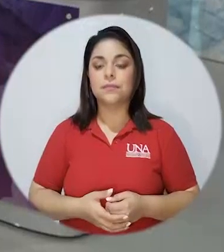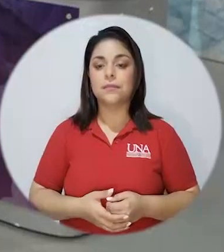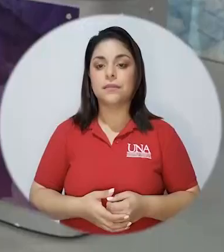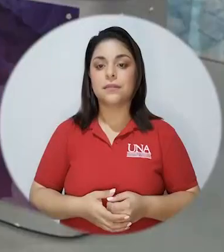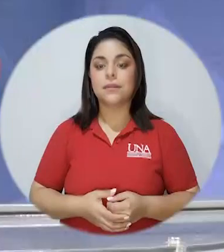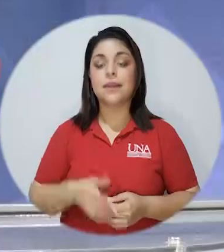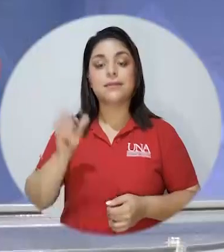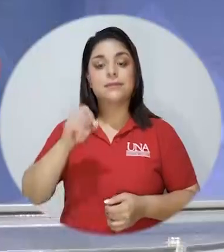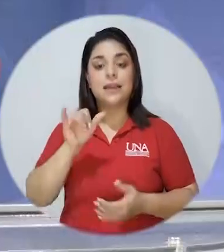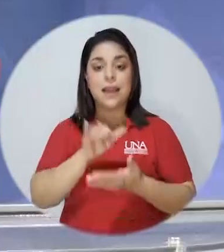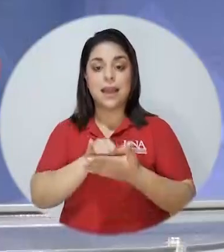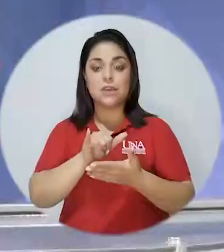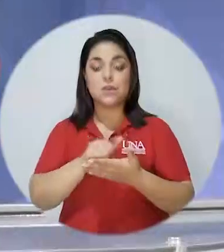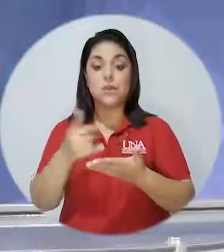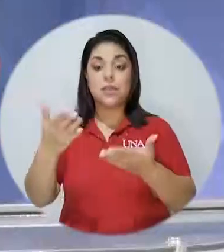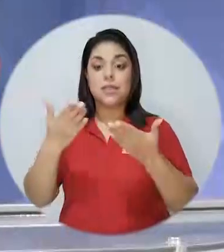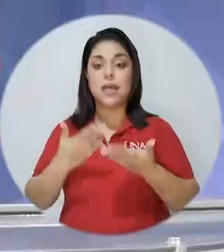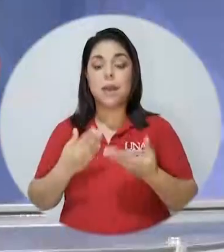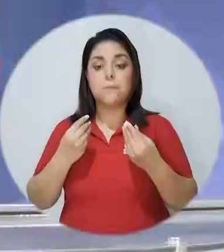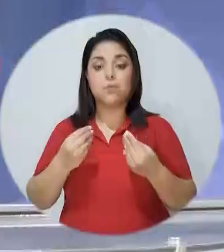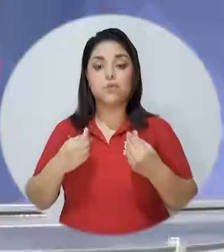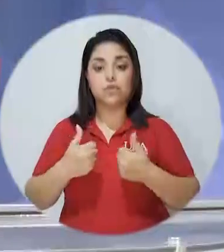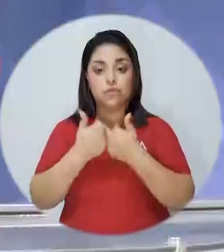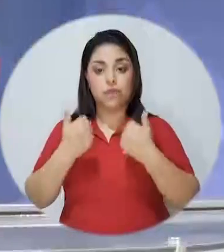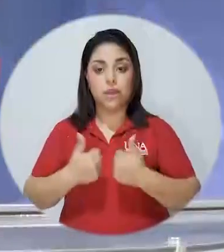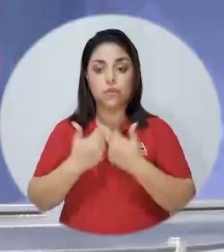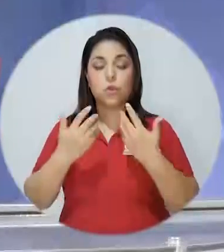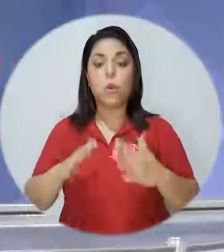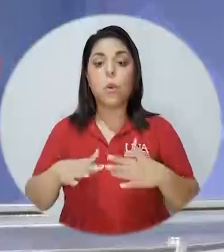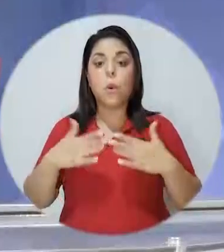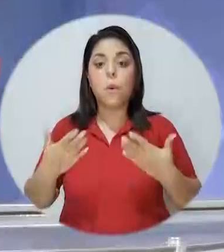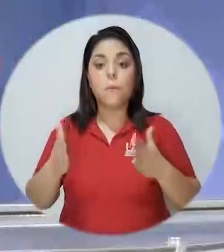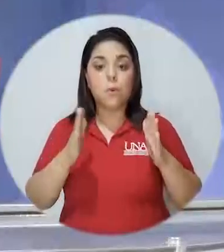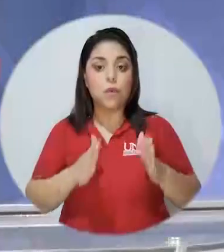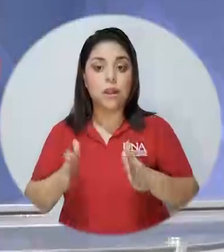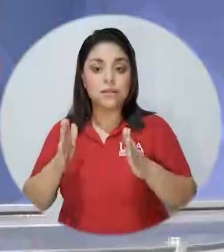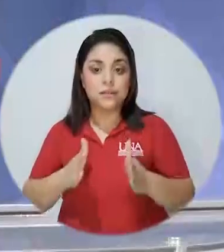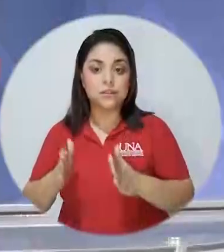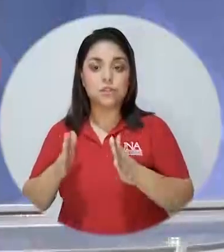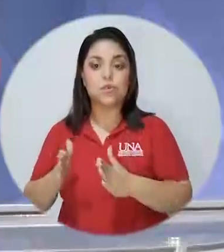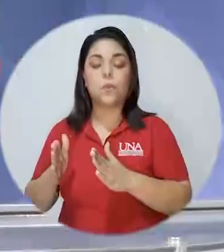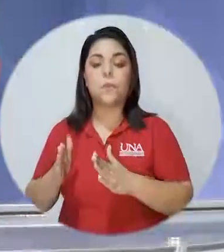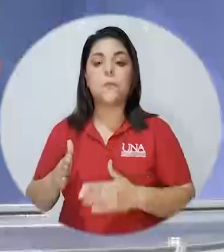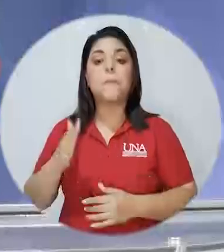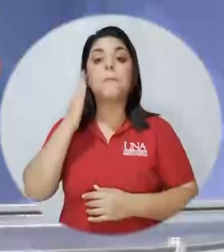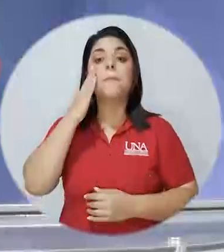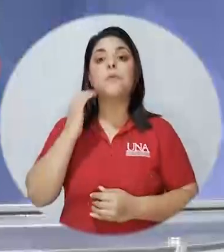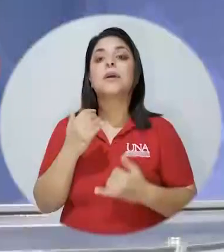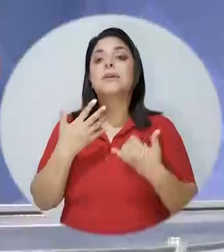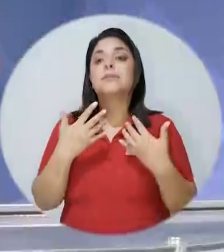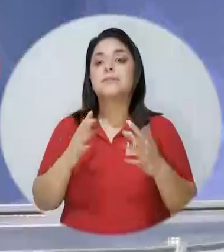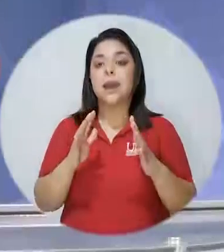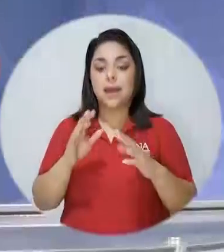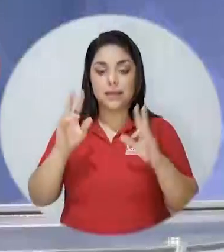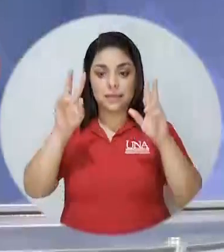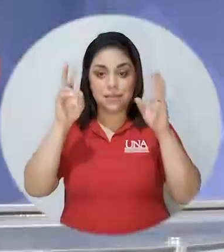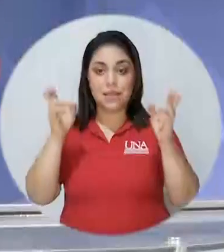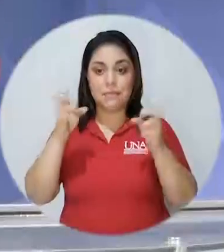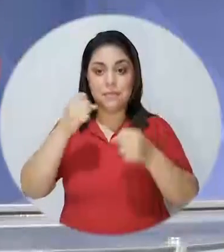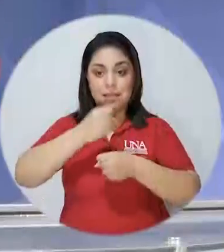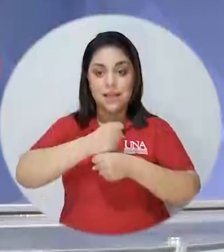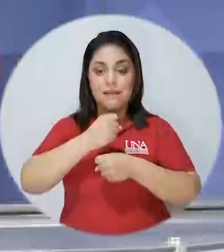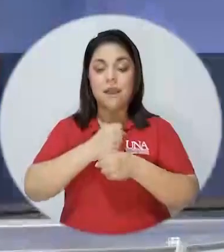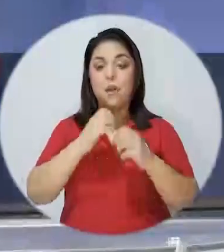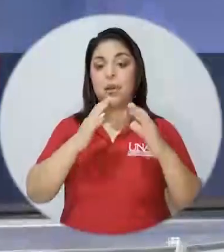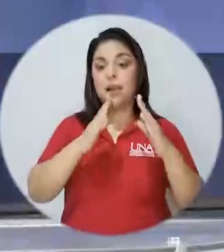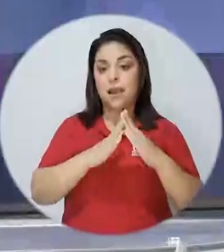muchos retos, ¿verdad? En la forma de la organización de las empresas y de las personas, ya de por sí, por el tema del teletrabajo, pero con el tema de la pandemia,